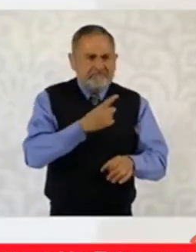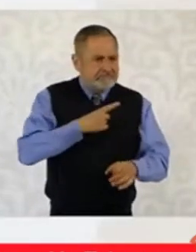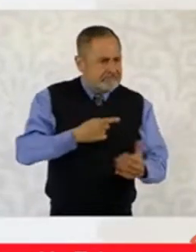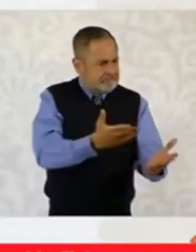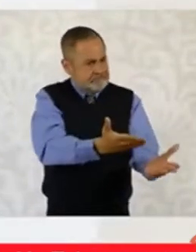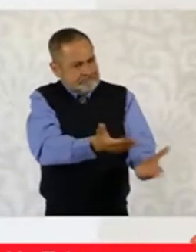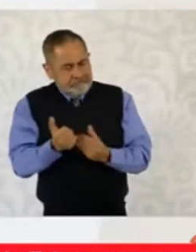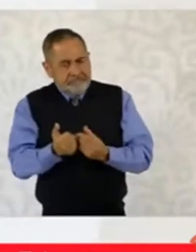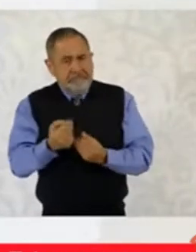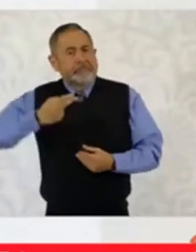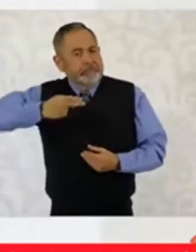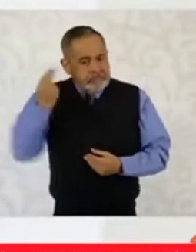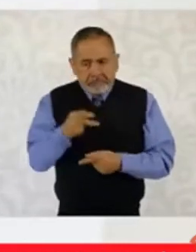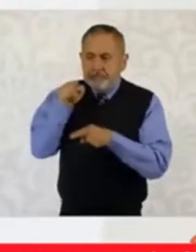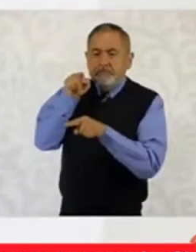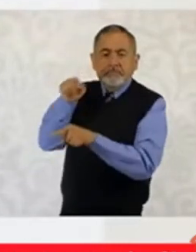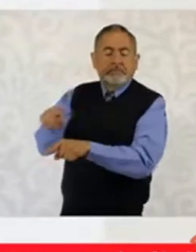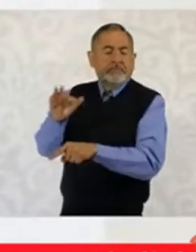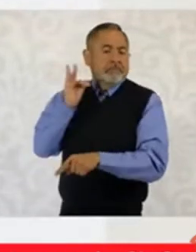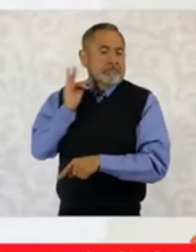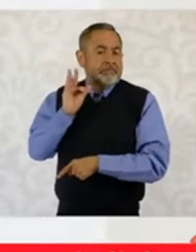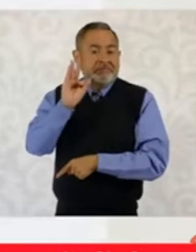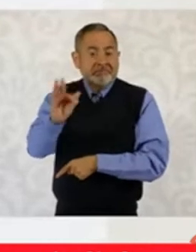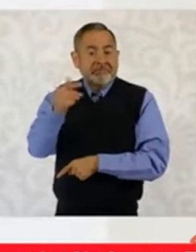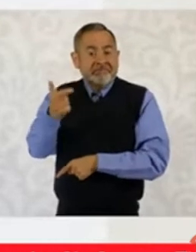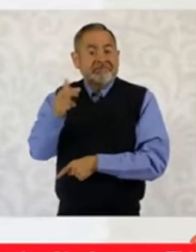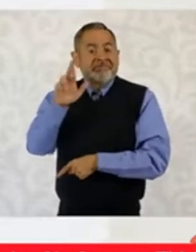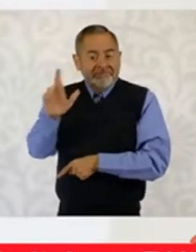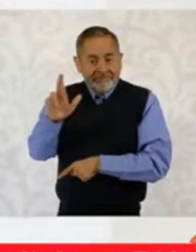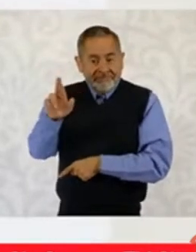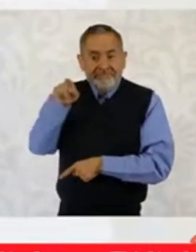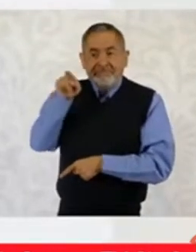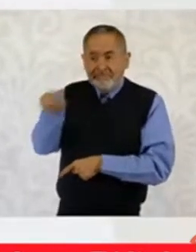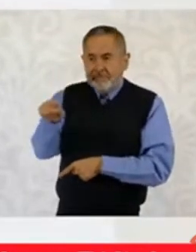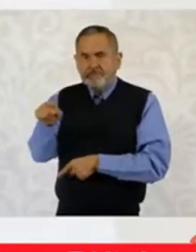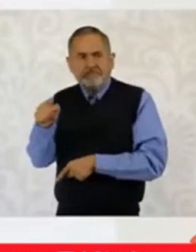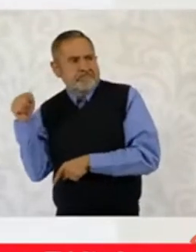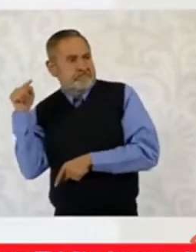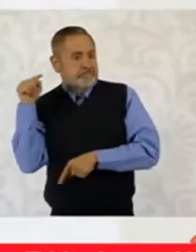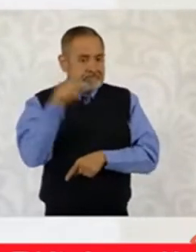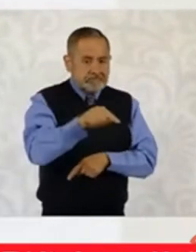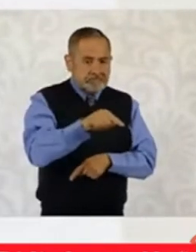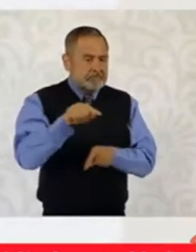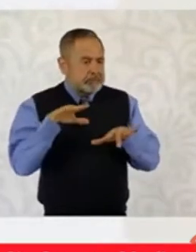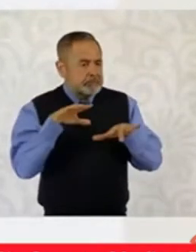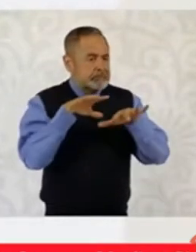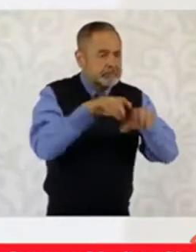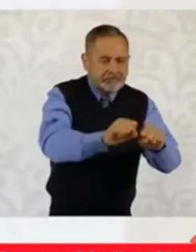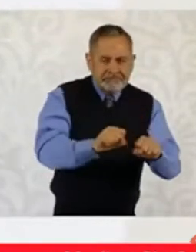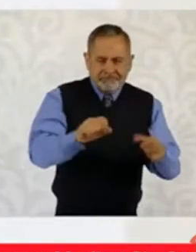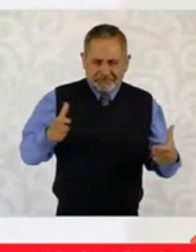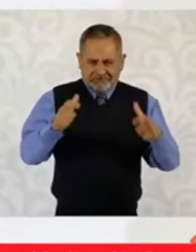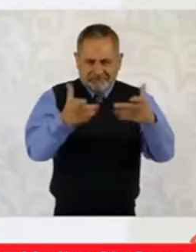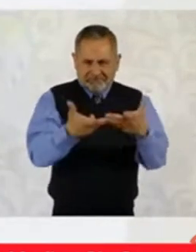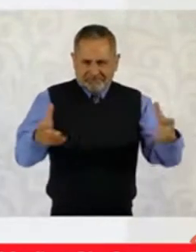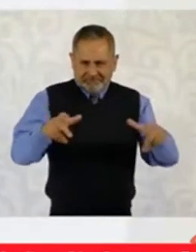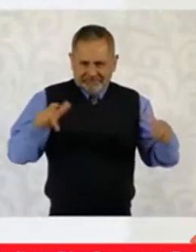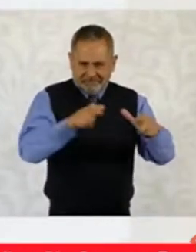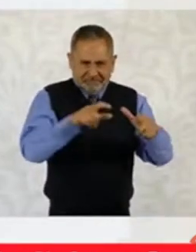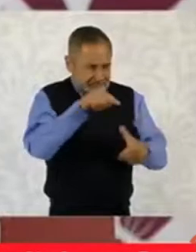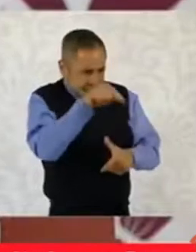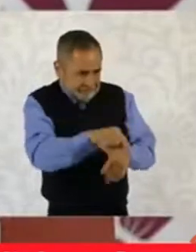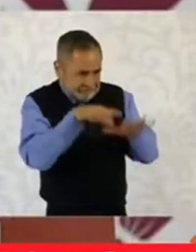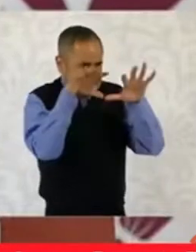que la Fiscalía General tome el predio y haga las investigaciones.